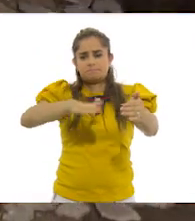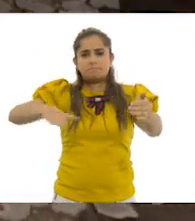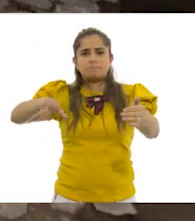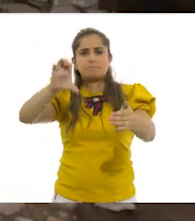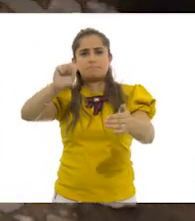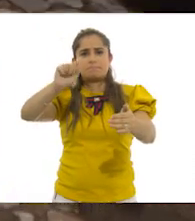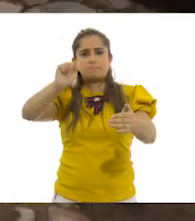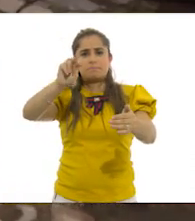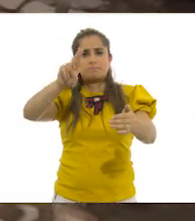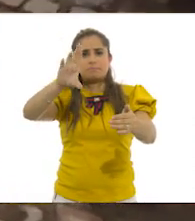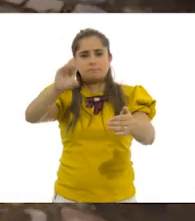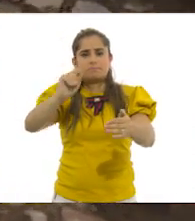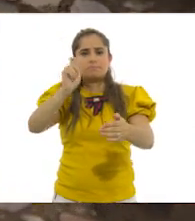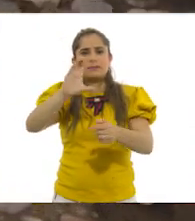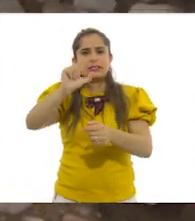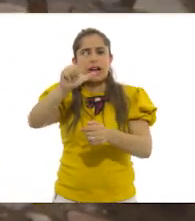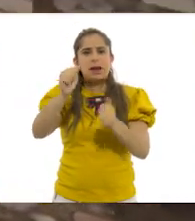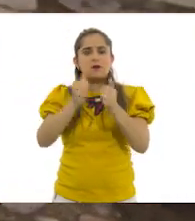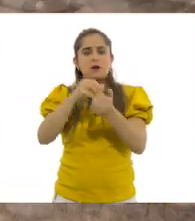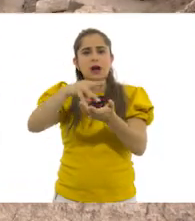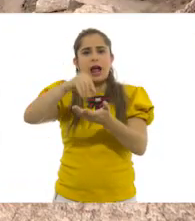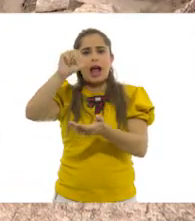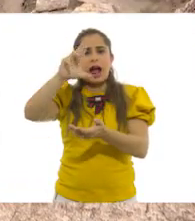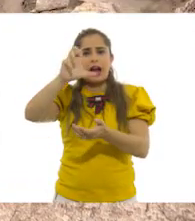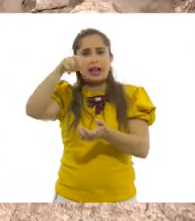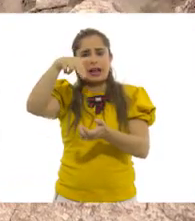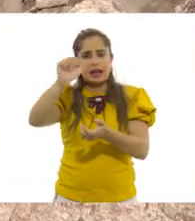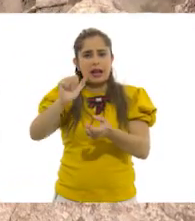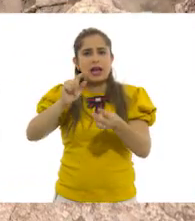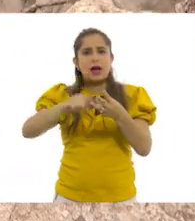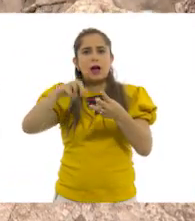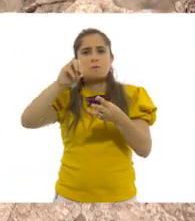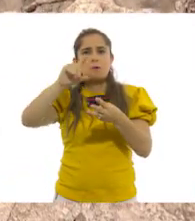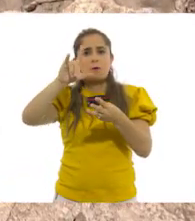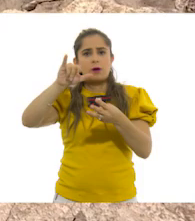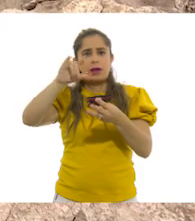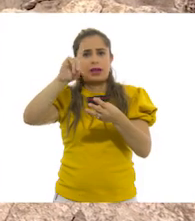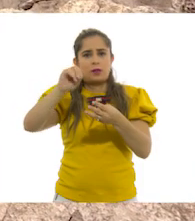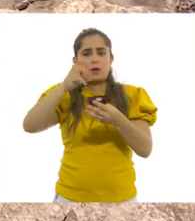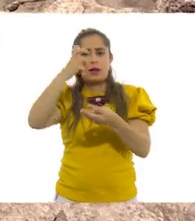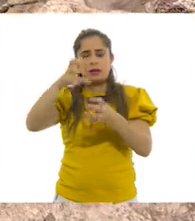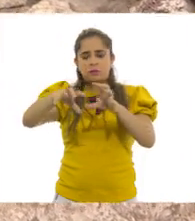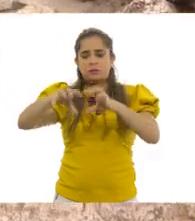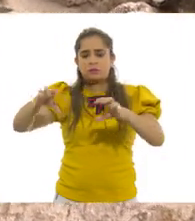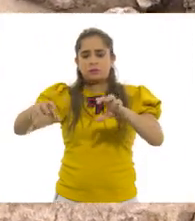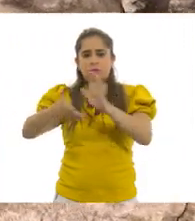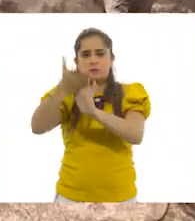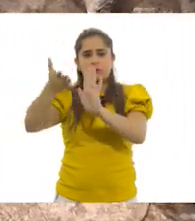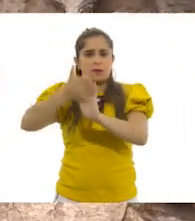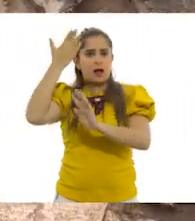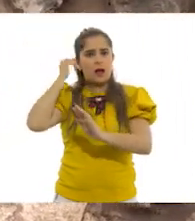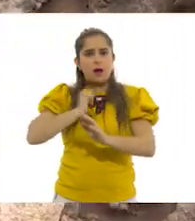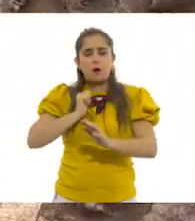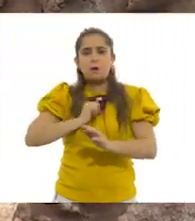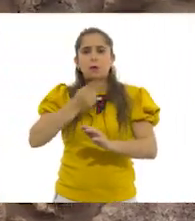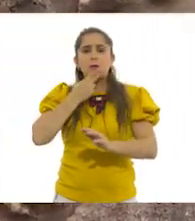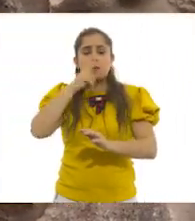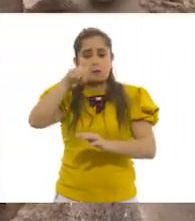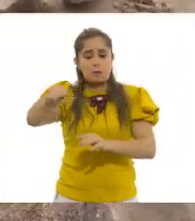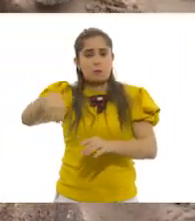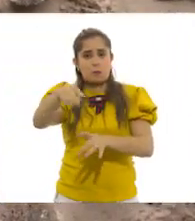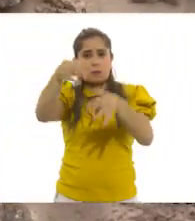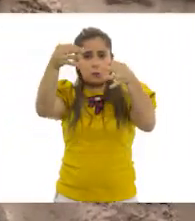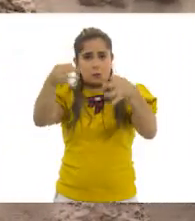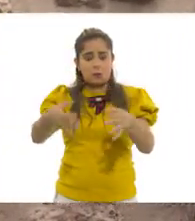El estuco es cal con arena y tezontle molido. Entonces, todo esto que vemos ahí es original. Son dos cuerpos arquitectónicos,